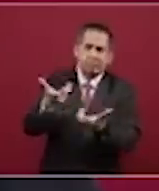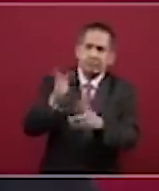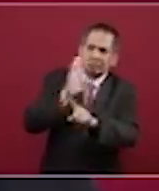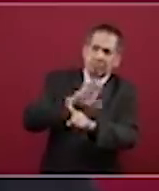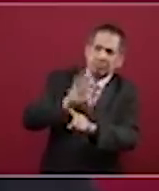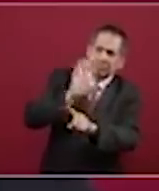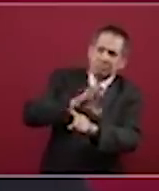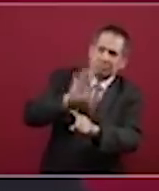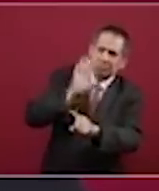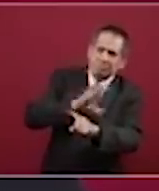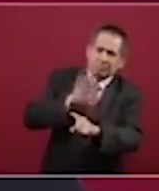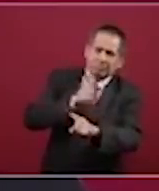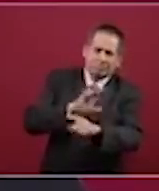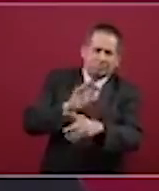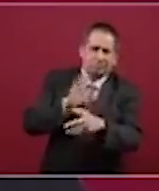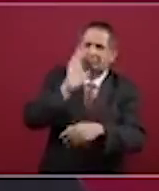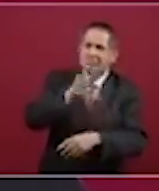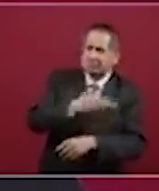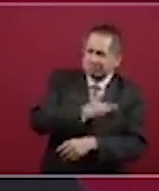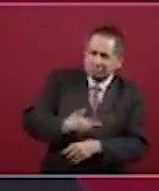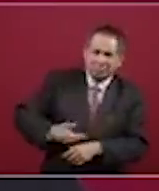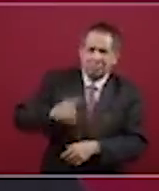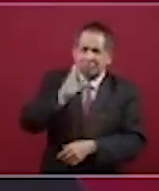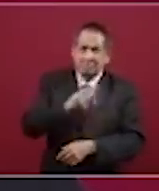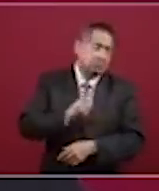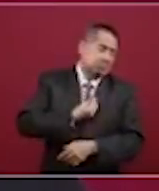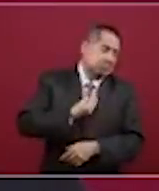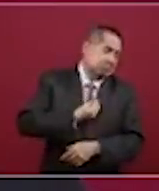a un mal presidente?